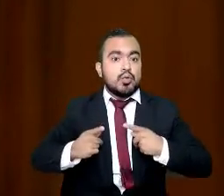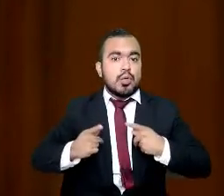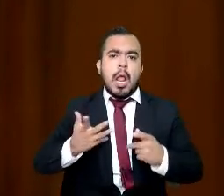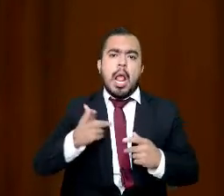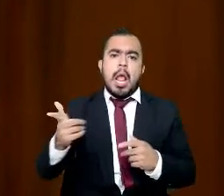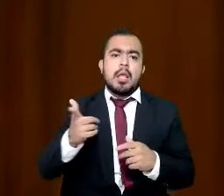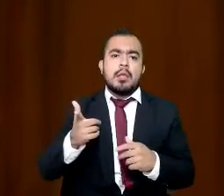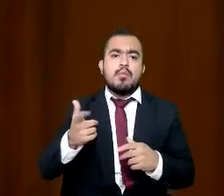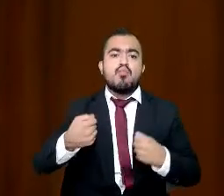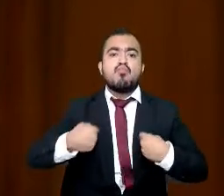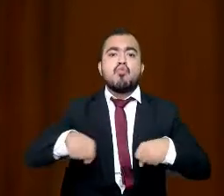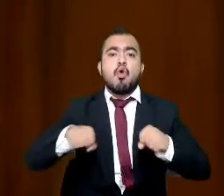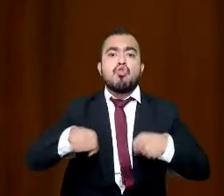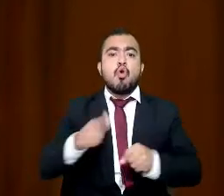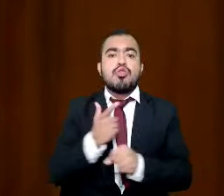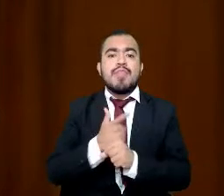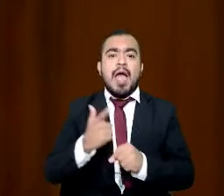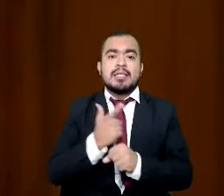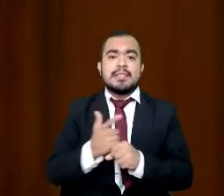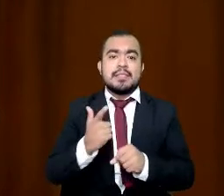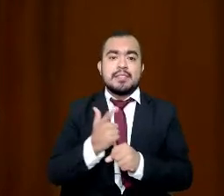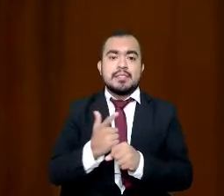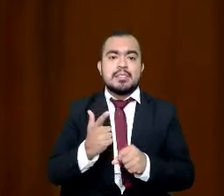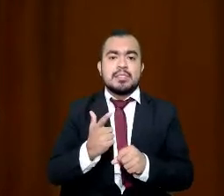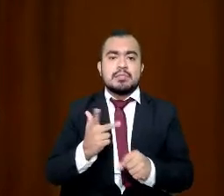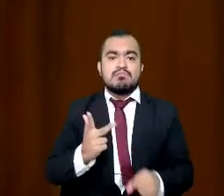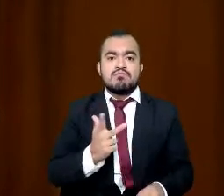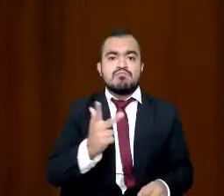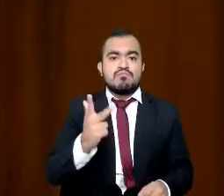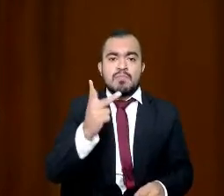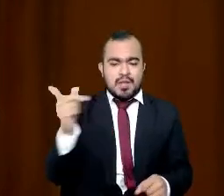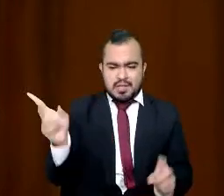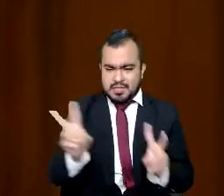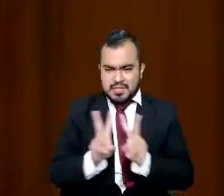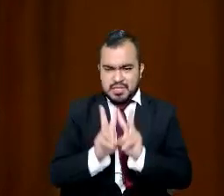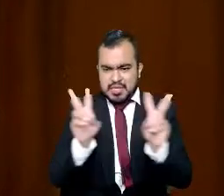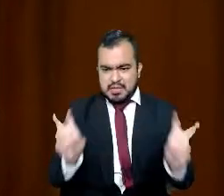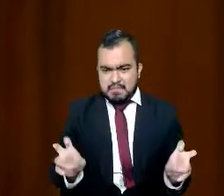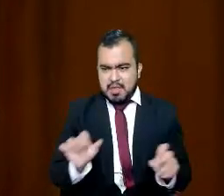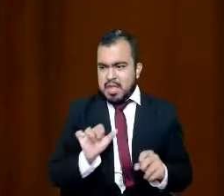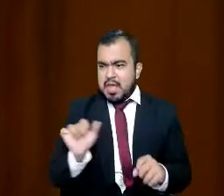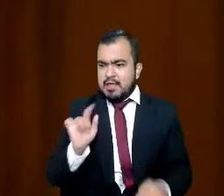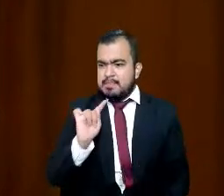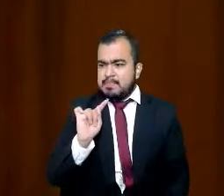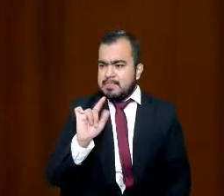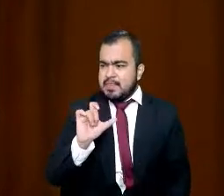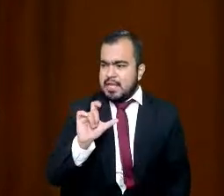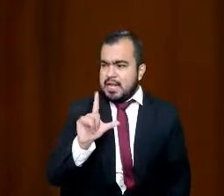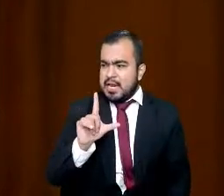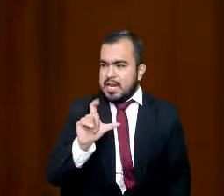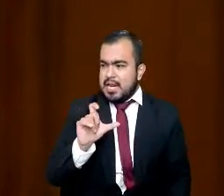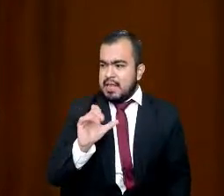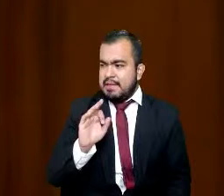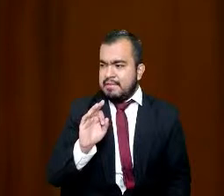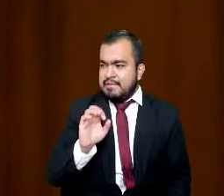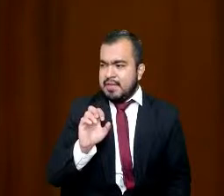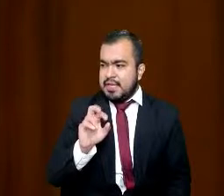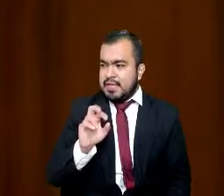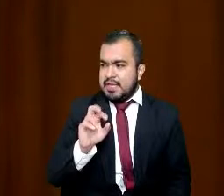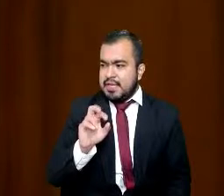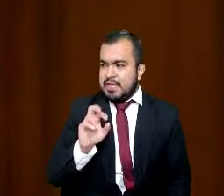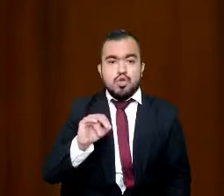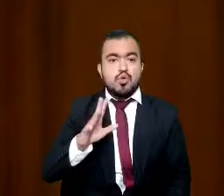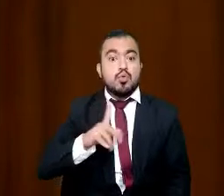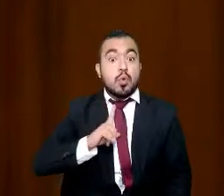mototaxis, ¿no? Bueno, ¿qué intenta atender ese tema? El teleférico lo que intenta atender es esa problemática que se